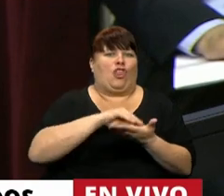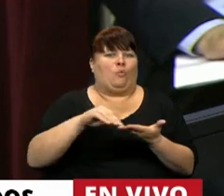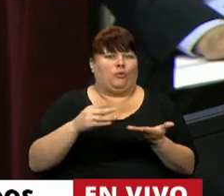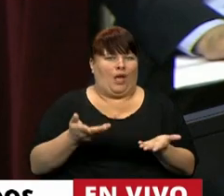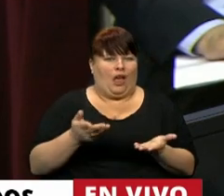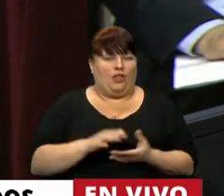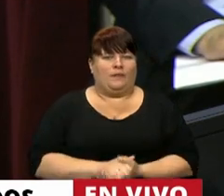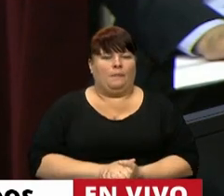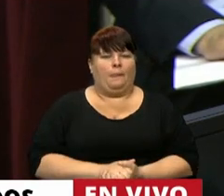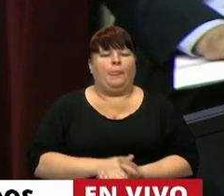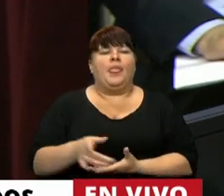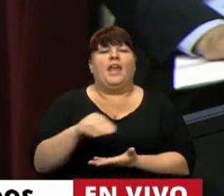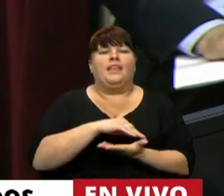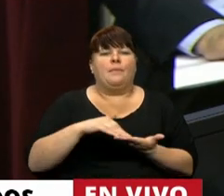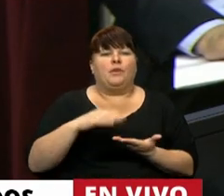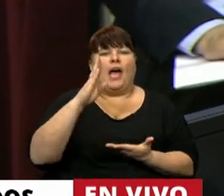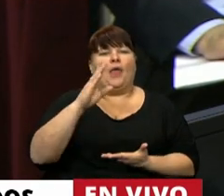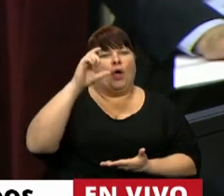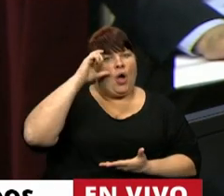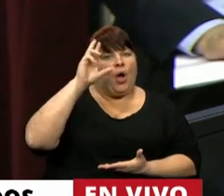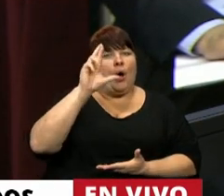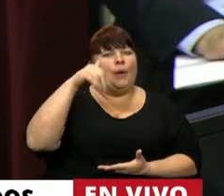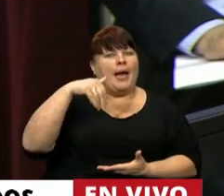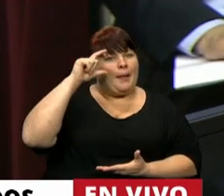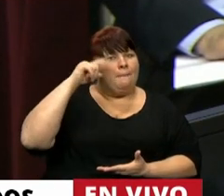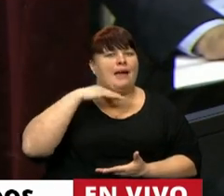diputados. Diputado Bermejo Alejandro.